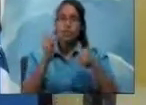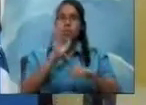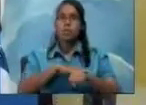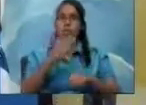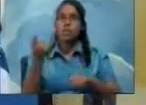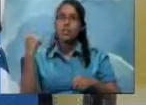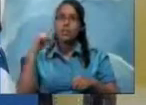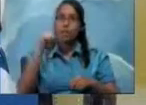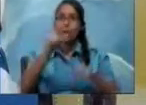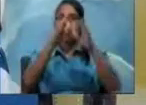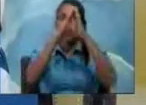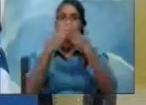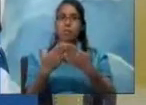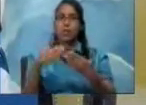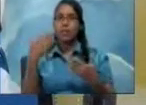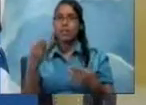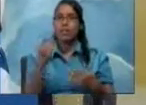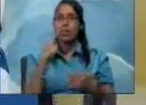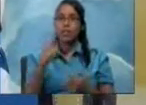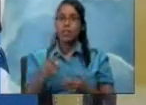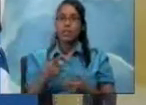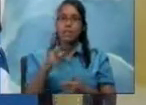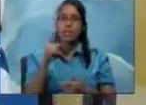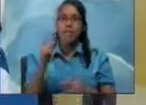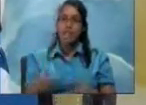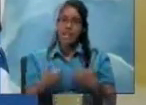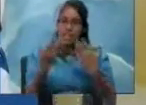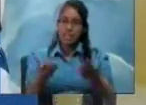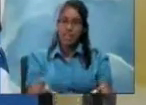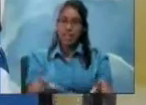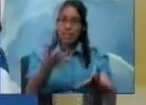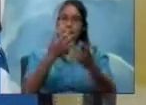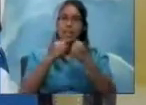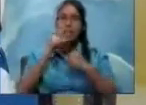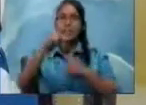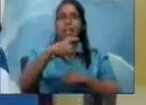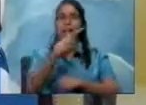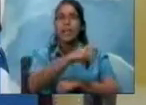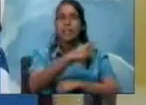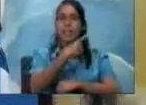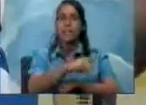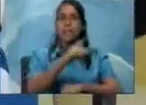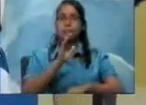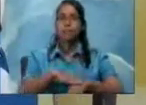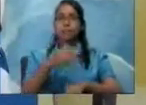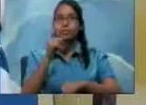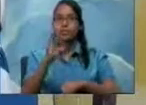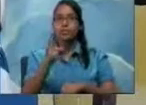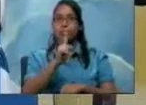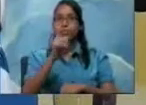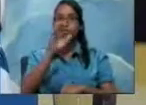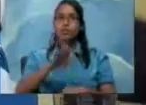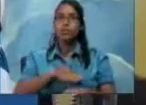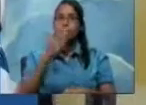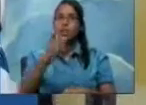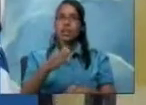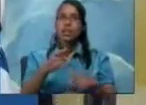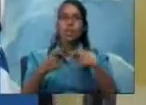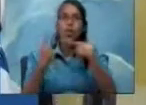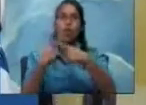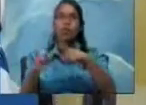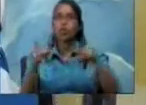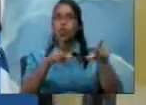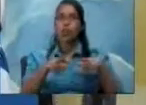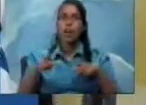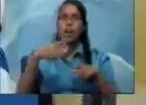había una palabra que le había dicho echa la re a la derecha porque usted no puede andar a la izquierda porque el señor